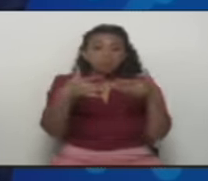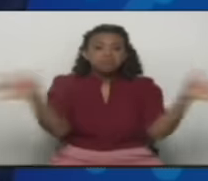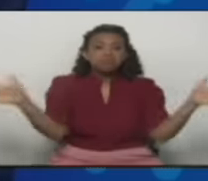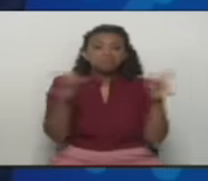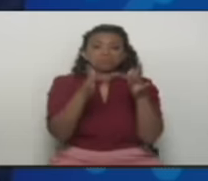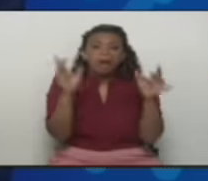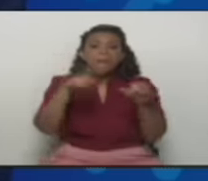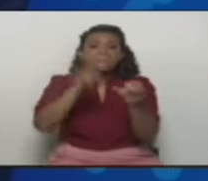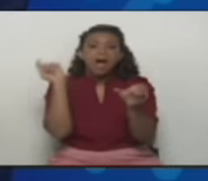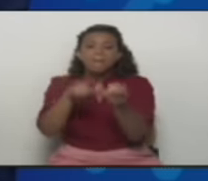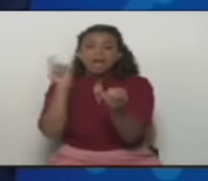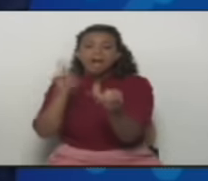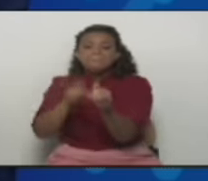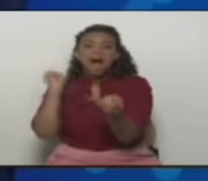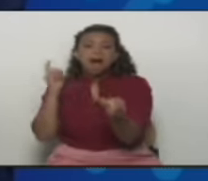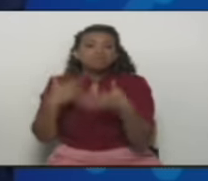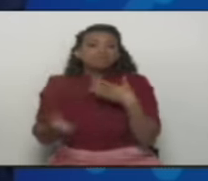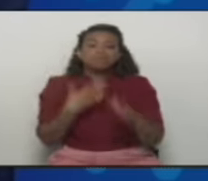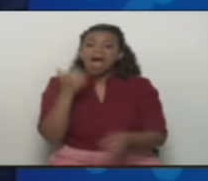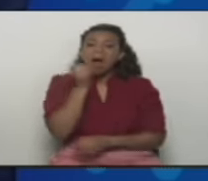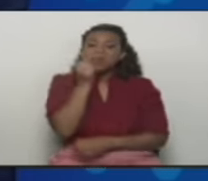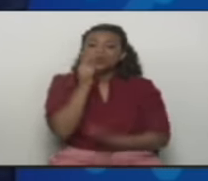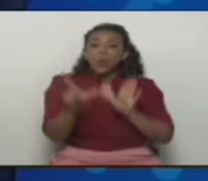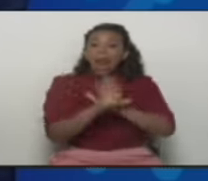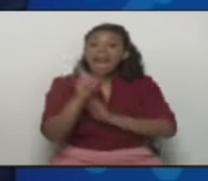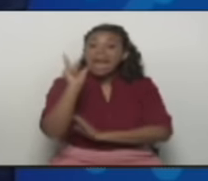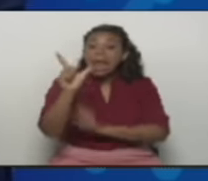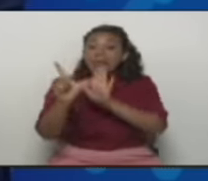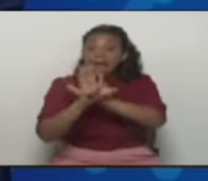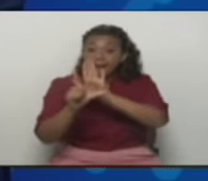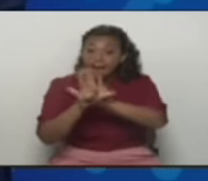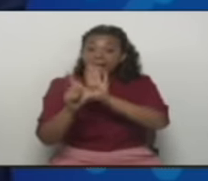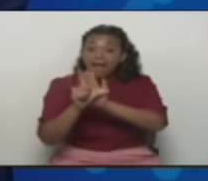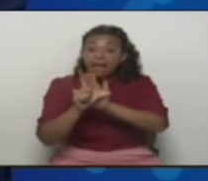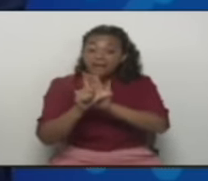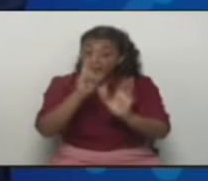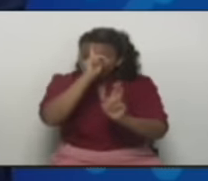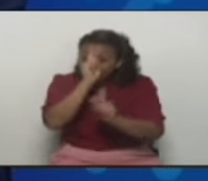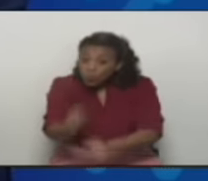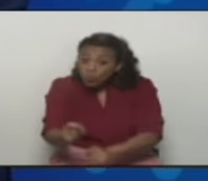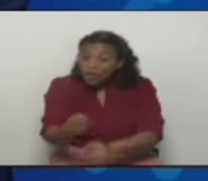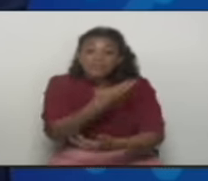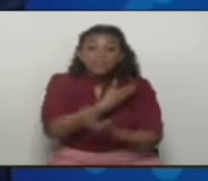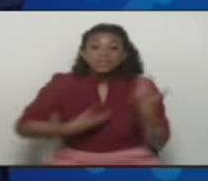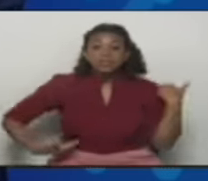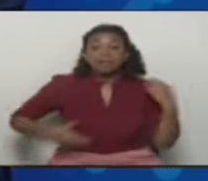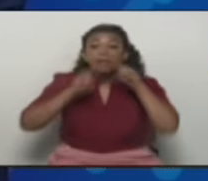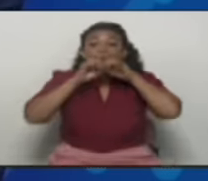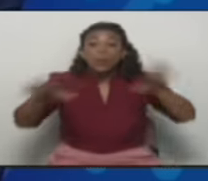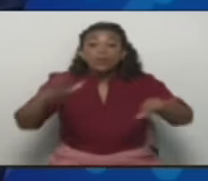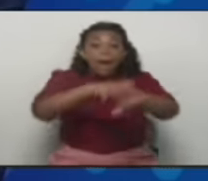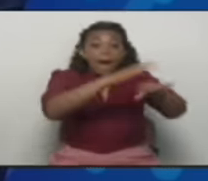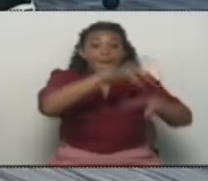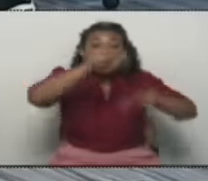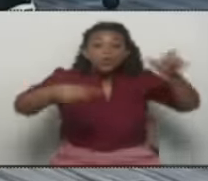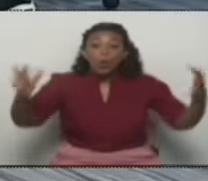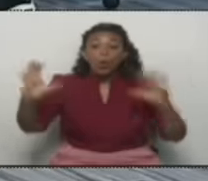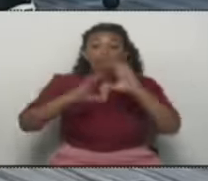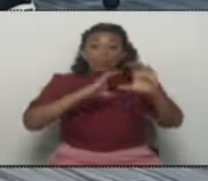cadena. O sea, violaron la ley que le da la facultad al presidente de la República a convocar una cadena